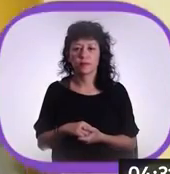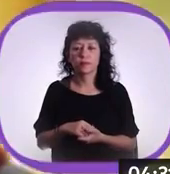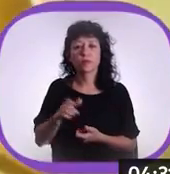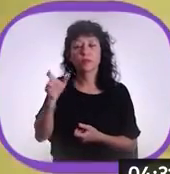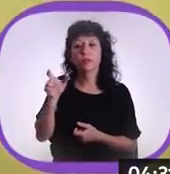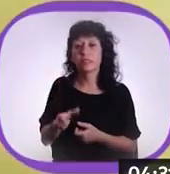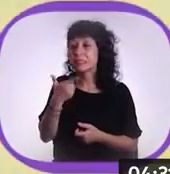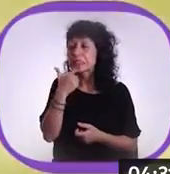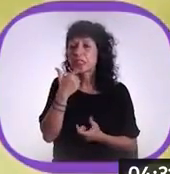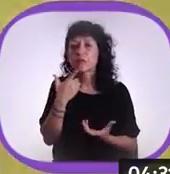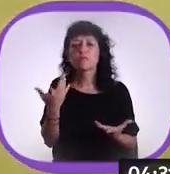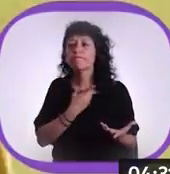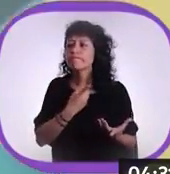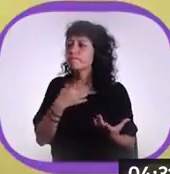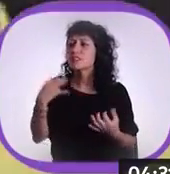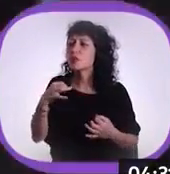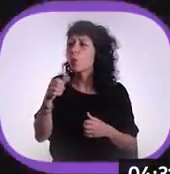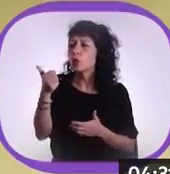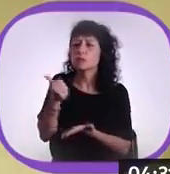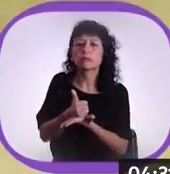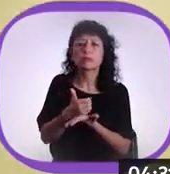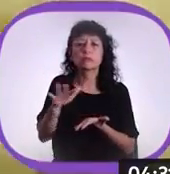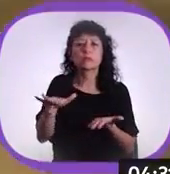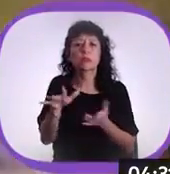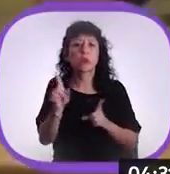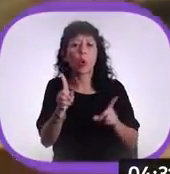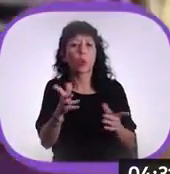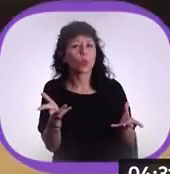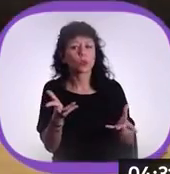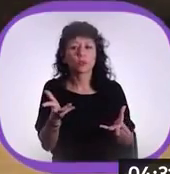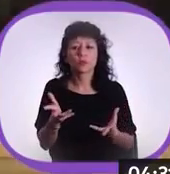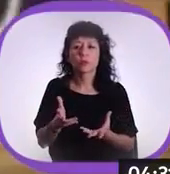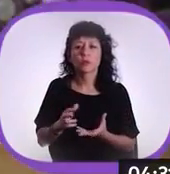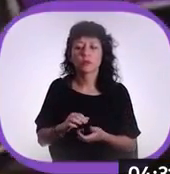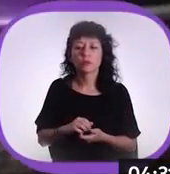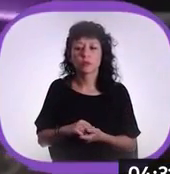¡Stanford debe estar por aquí, en alguna parte! ¡Oh! ¡Oh!